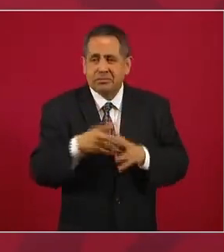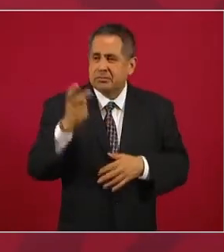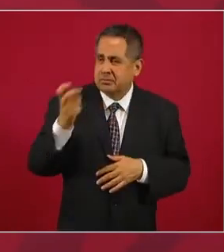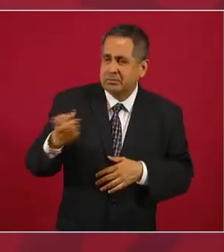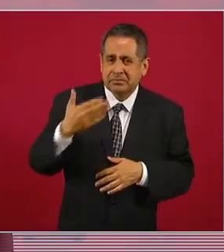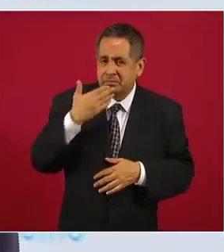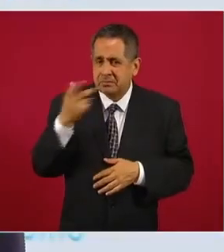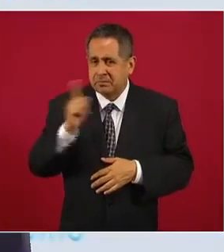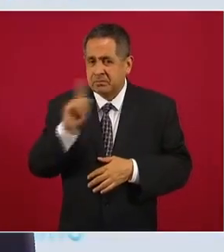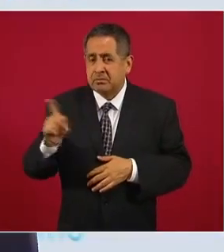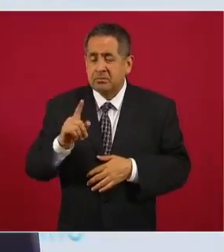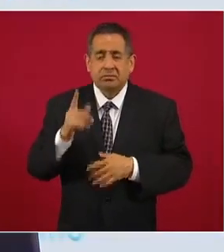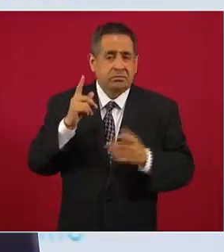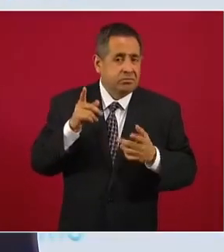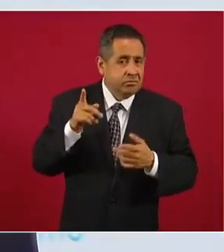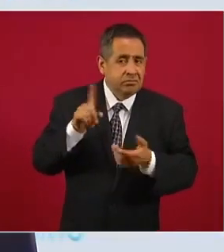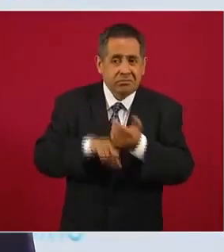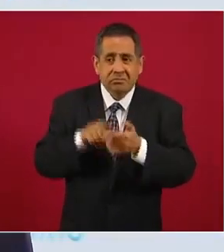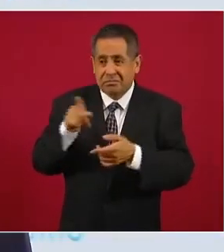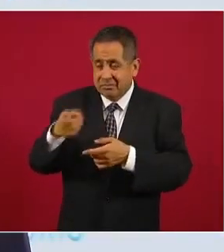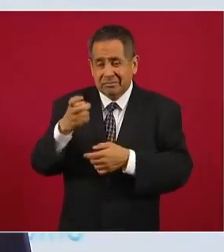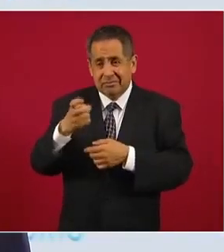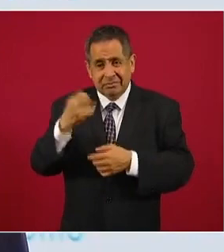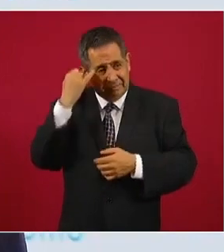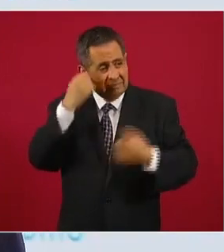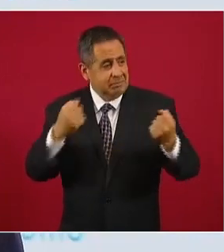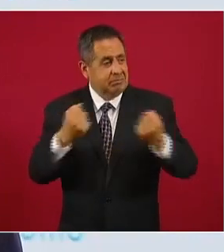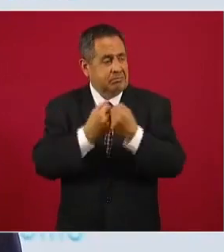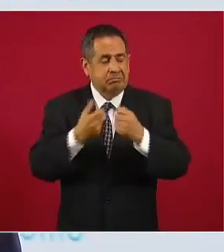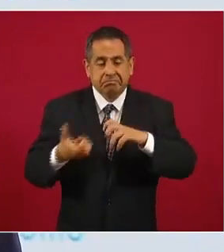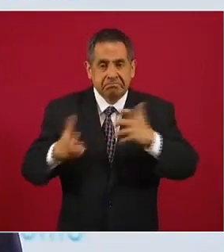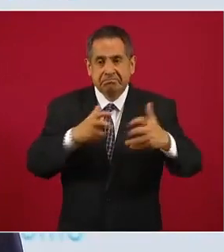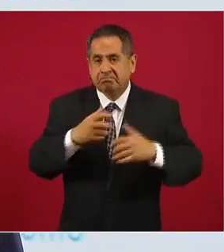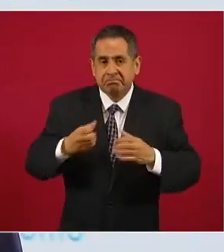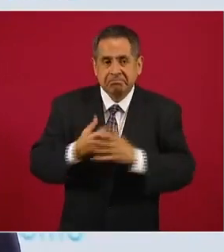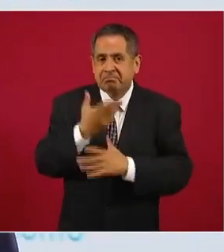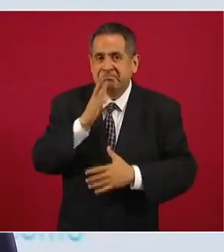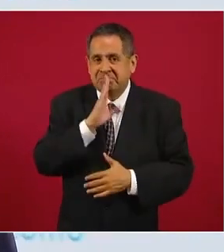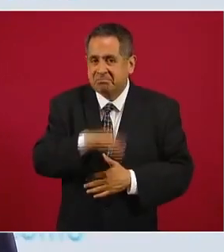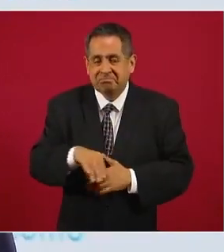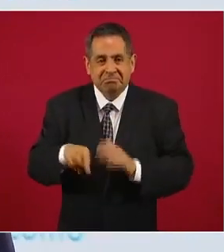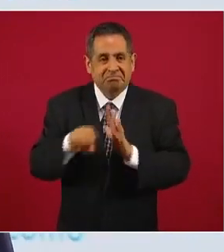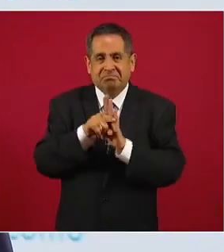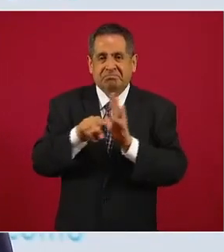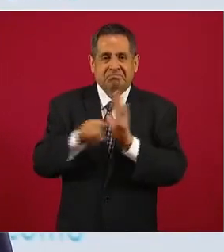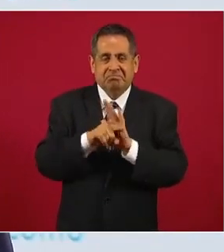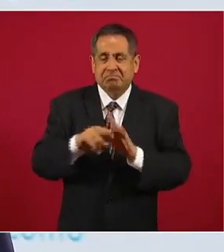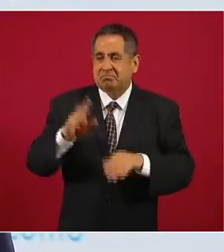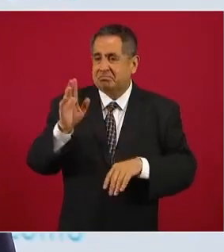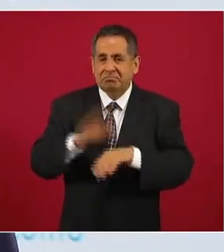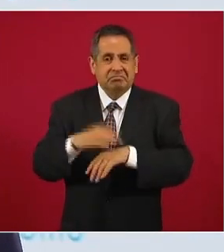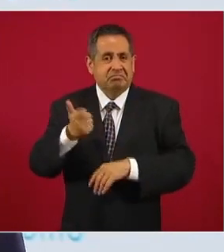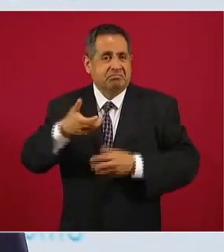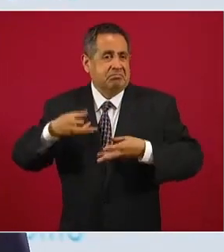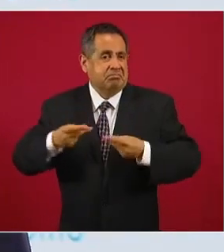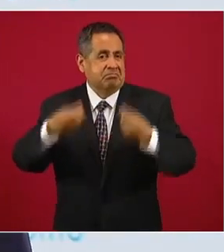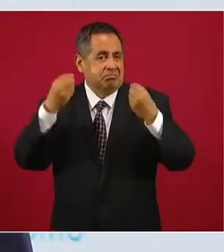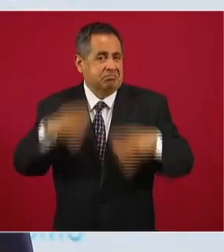política habría de resultar contraproducente y terriblemente costosa para